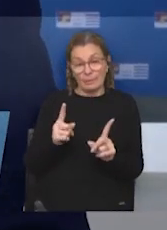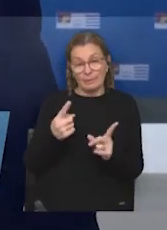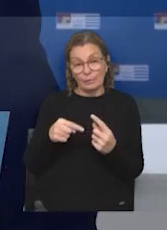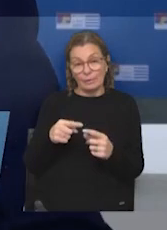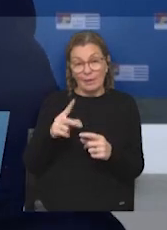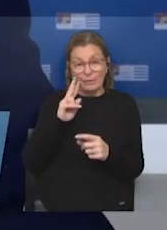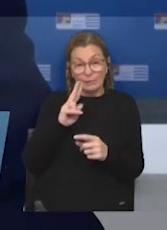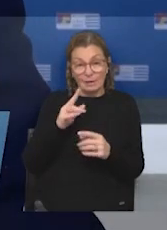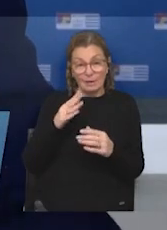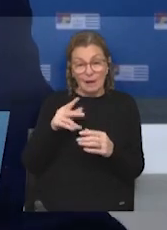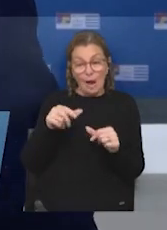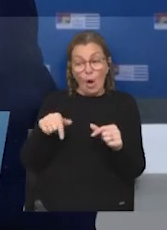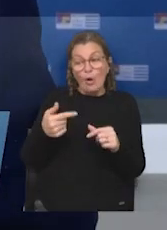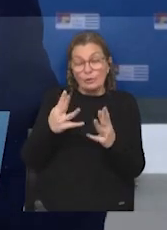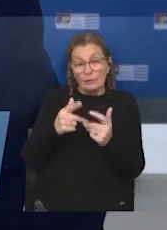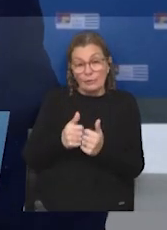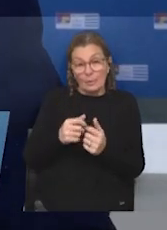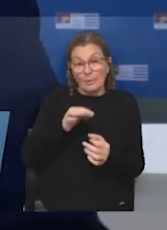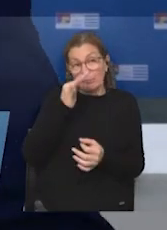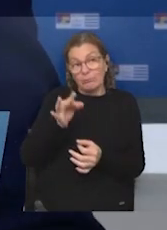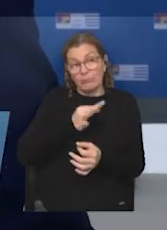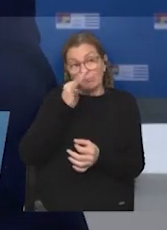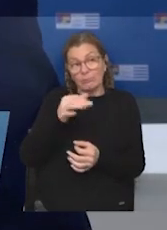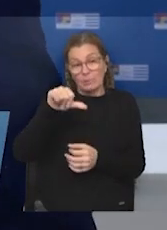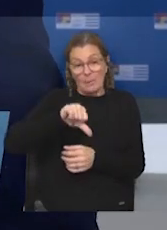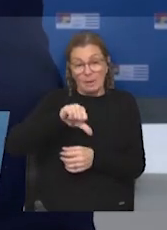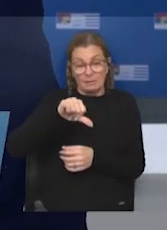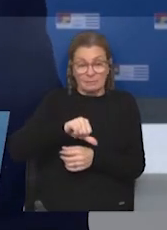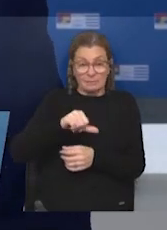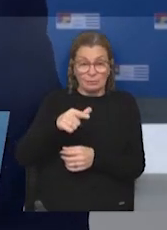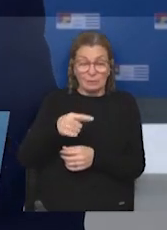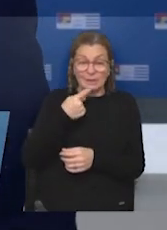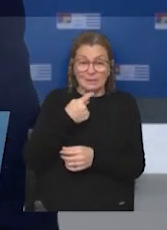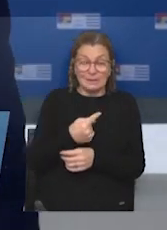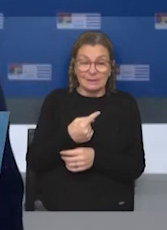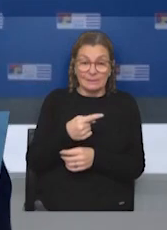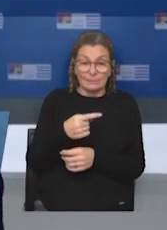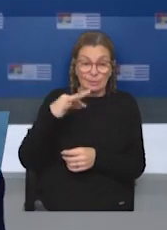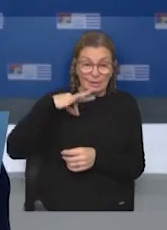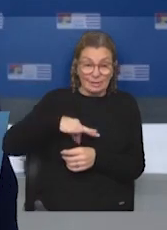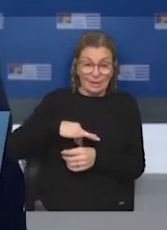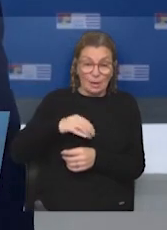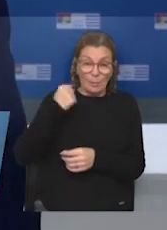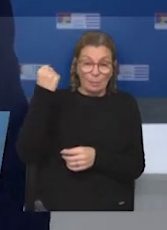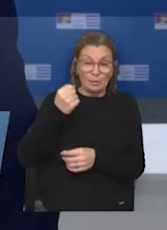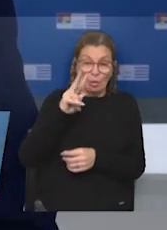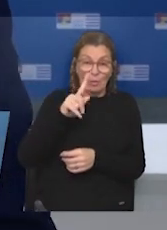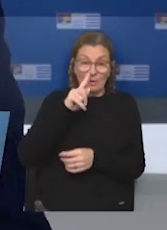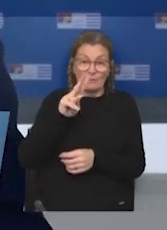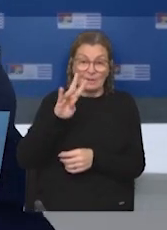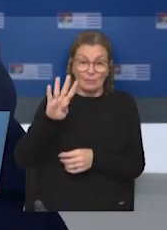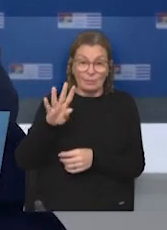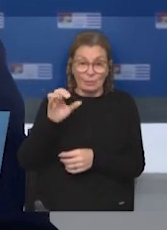que hay que construir es una alternativa para un relato que está mal Digamos si usted dice que es un salario récord en el 2024